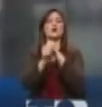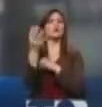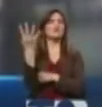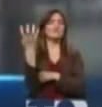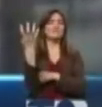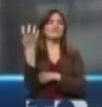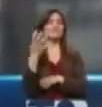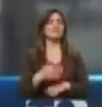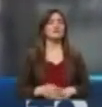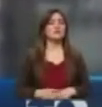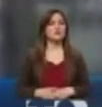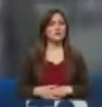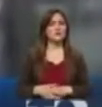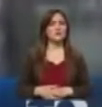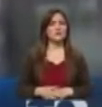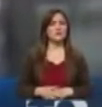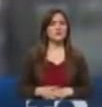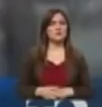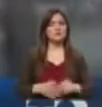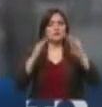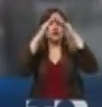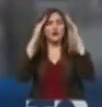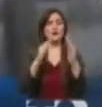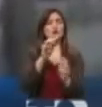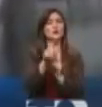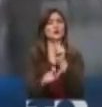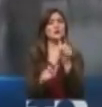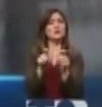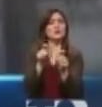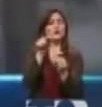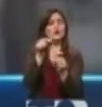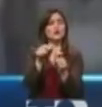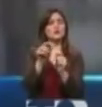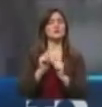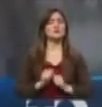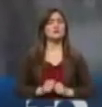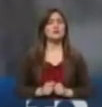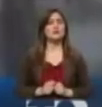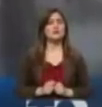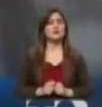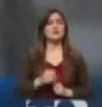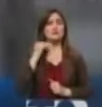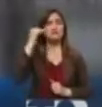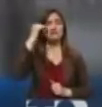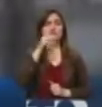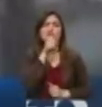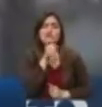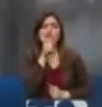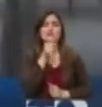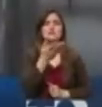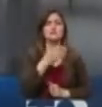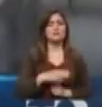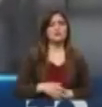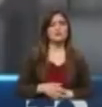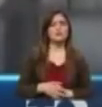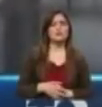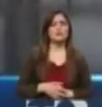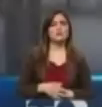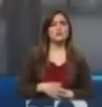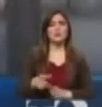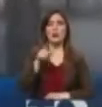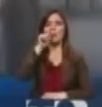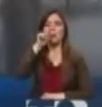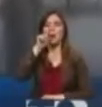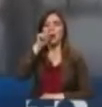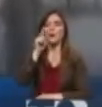años en el domicilio de unas personas de la pareja que son de tercera edad, que la tenía en posesión para